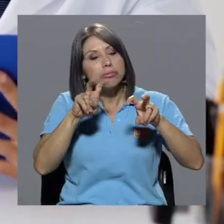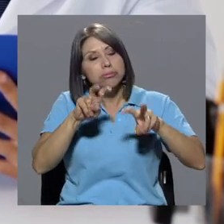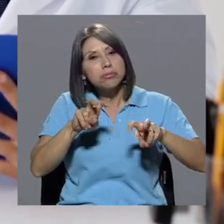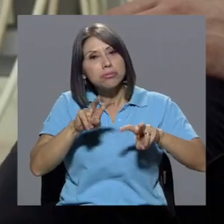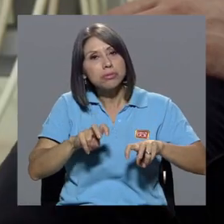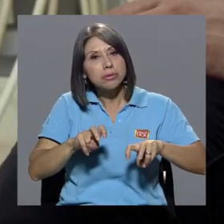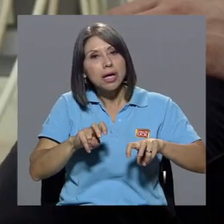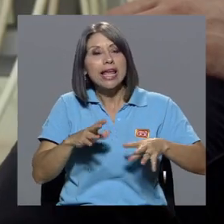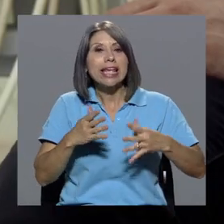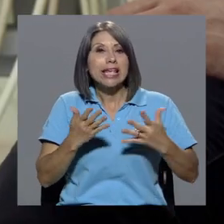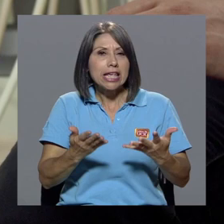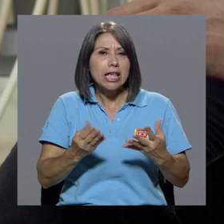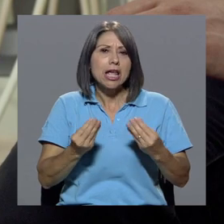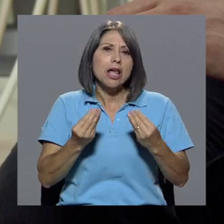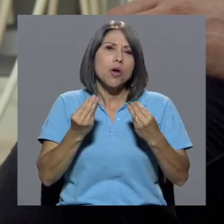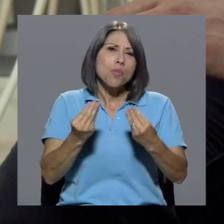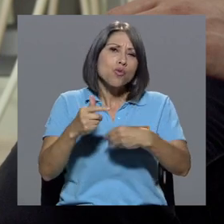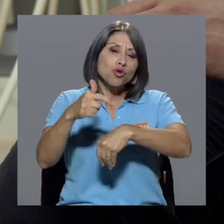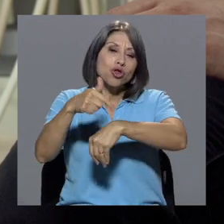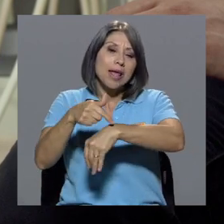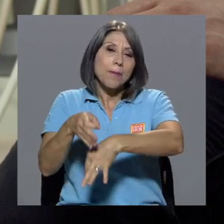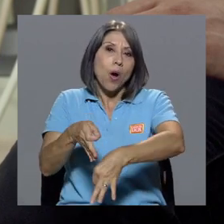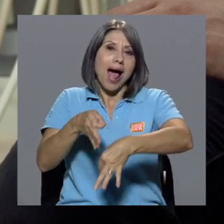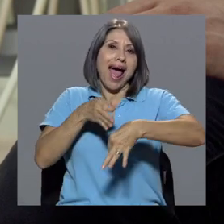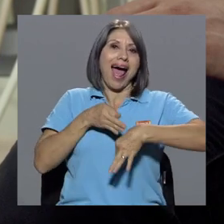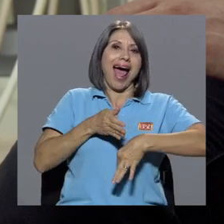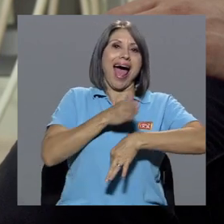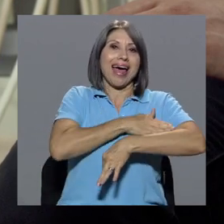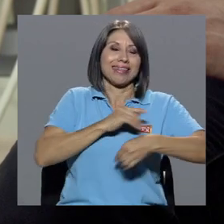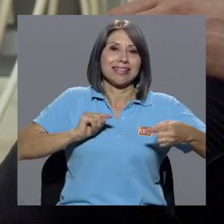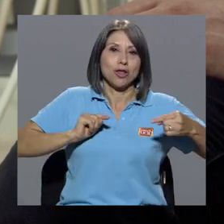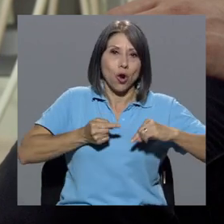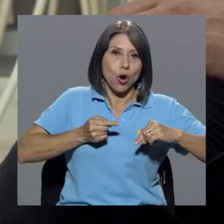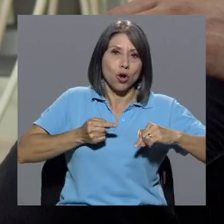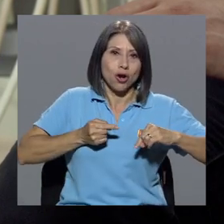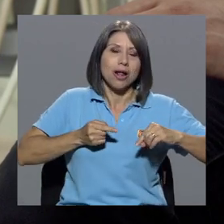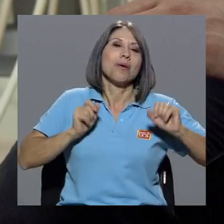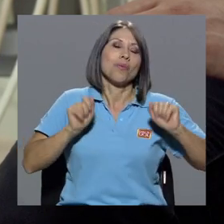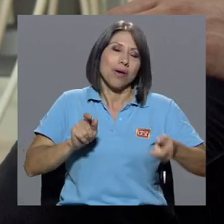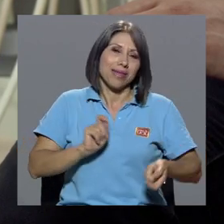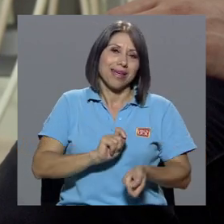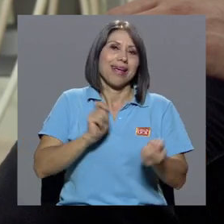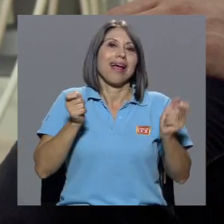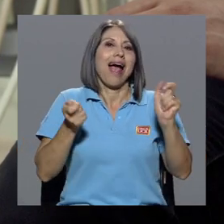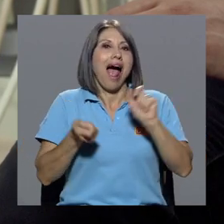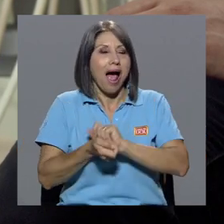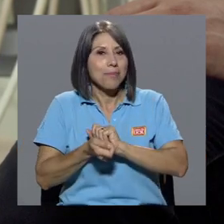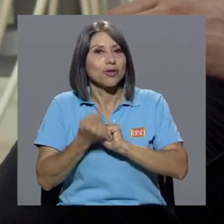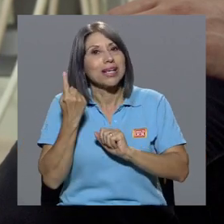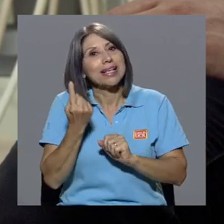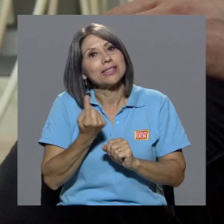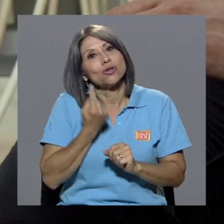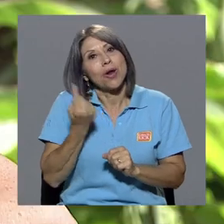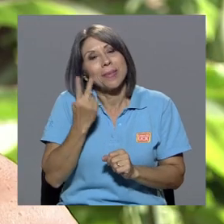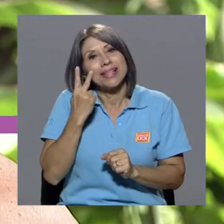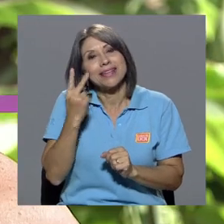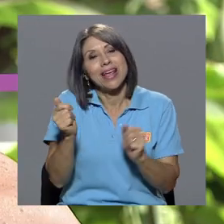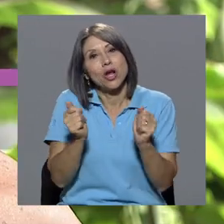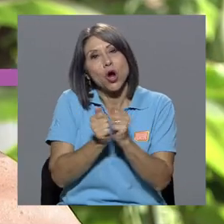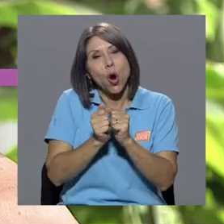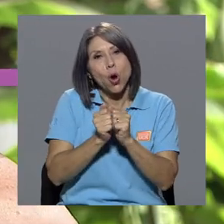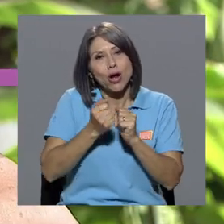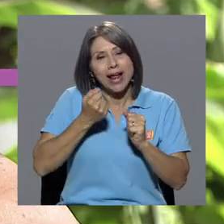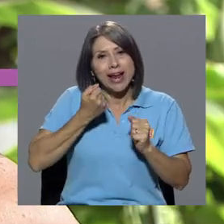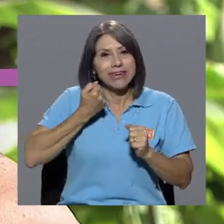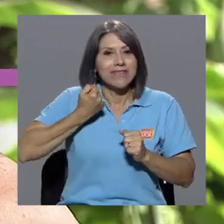y definitivamente mucho tiempo antes de que empecemos con dolor podemos tener cambios a nivel radiológico, ¿verdad? Con una radiografía